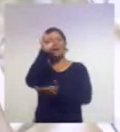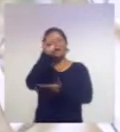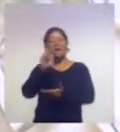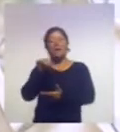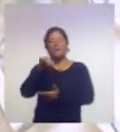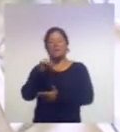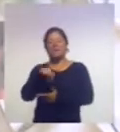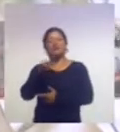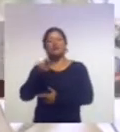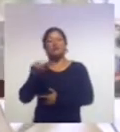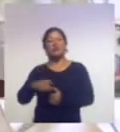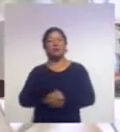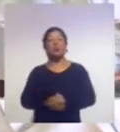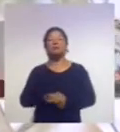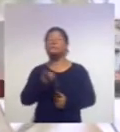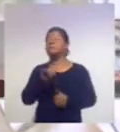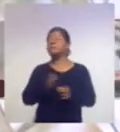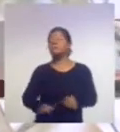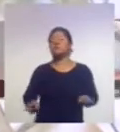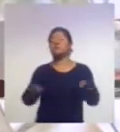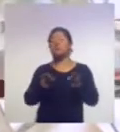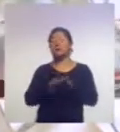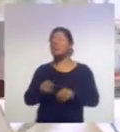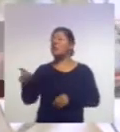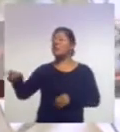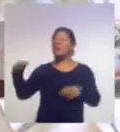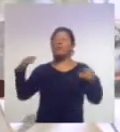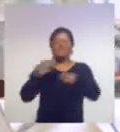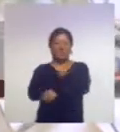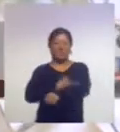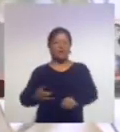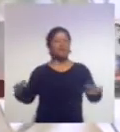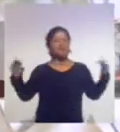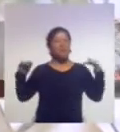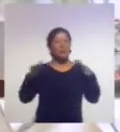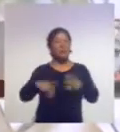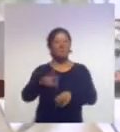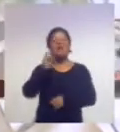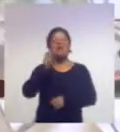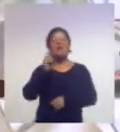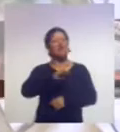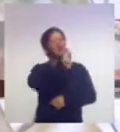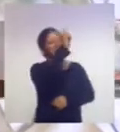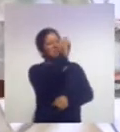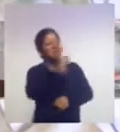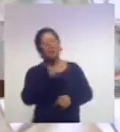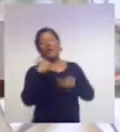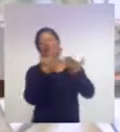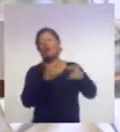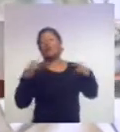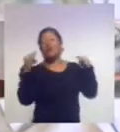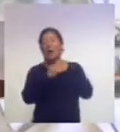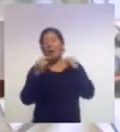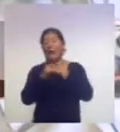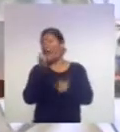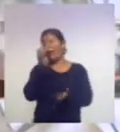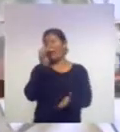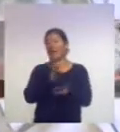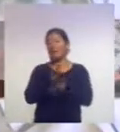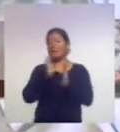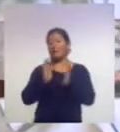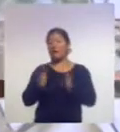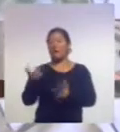muy importante que sobre todo vengan familias y vean que el hecho de pintar en la calle o hacer graffiti no solamente es como tal